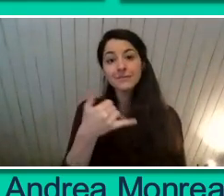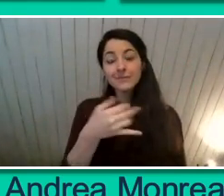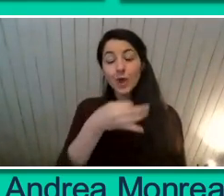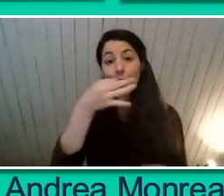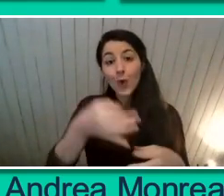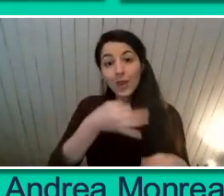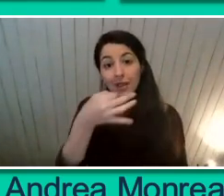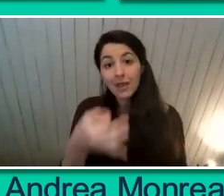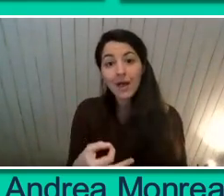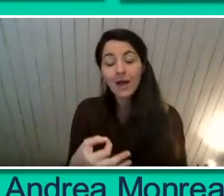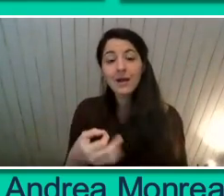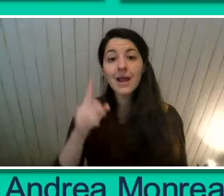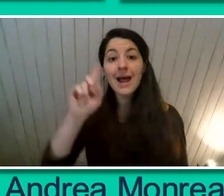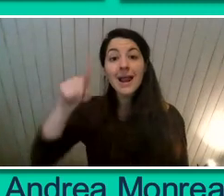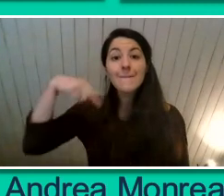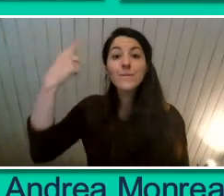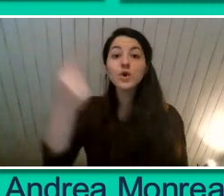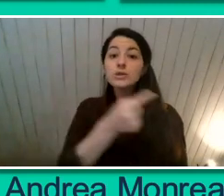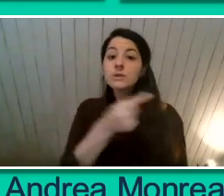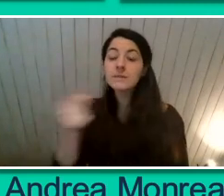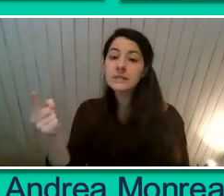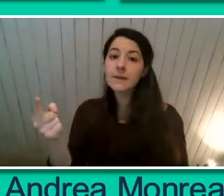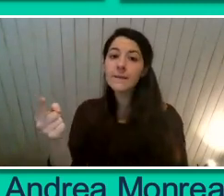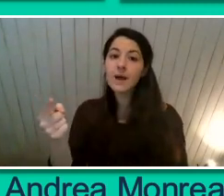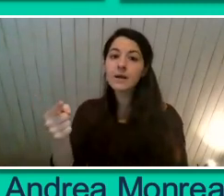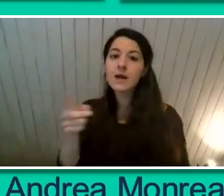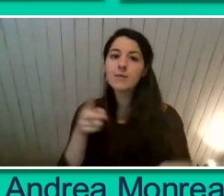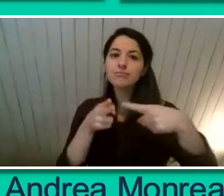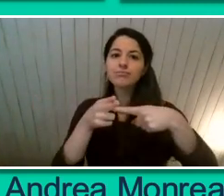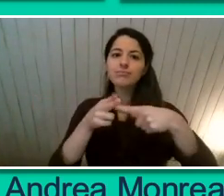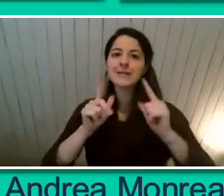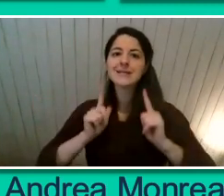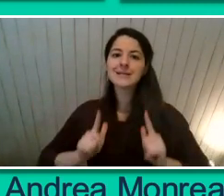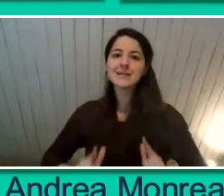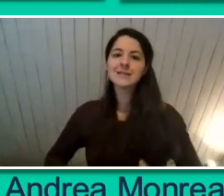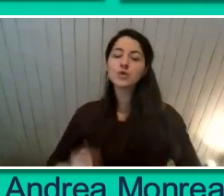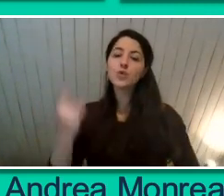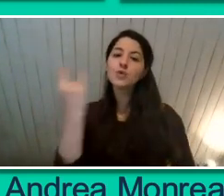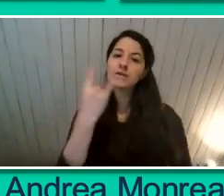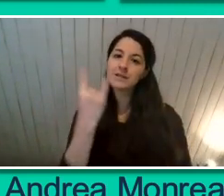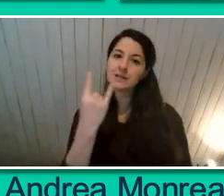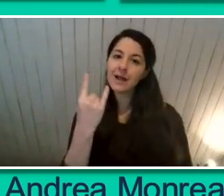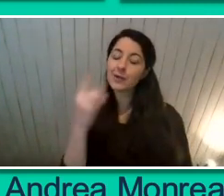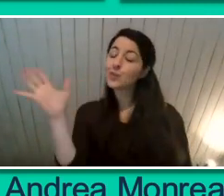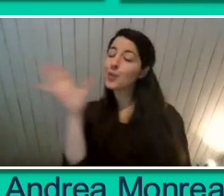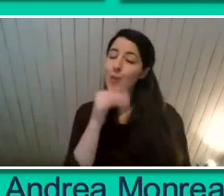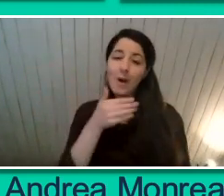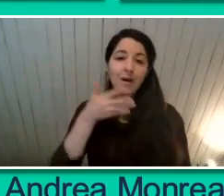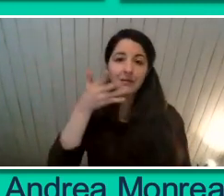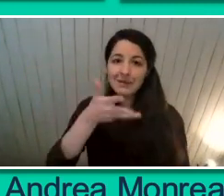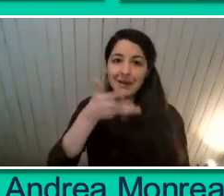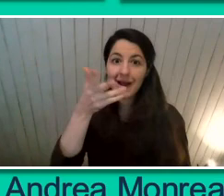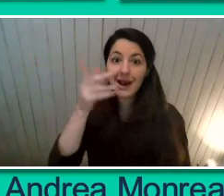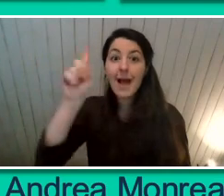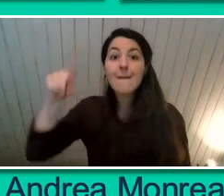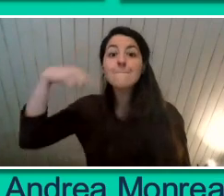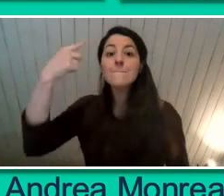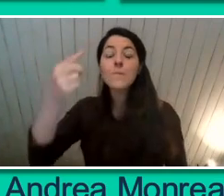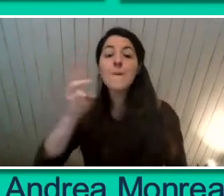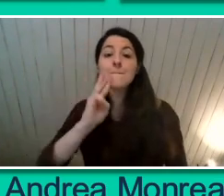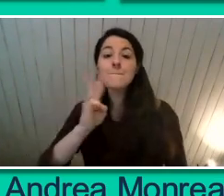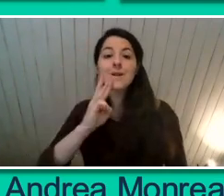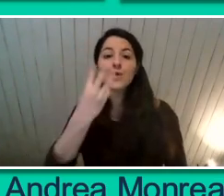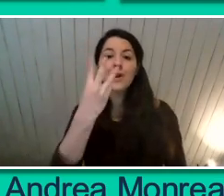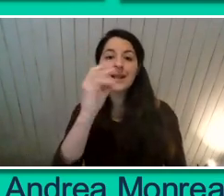próxima semana estaremos con receso universitario, así que volveremos el miércoles 30 de septiembre a las